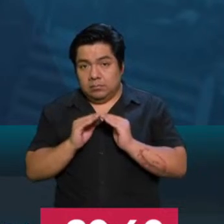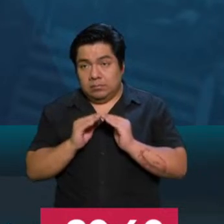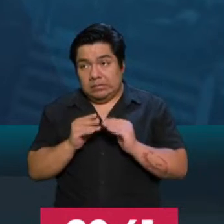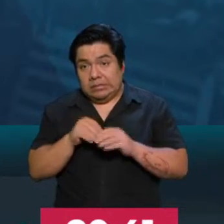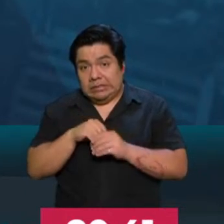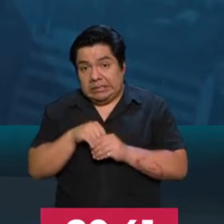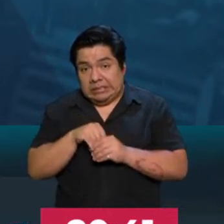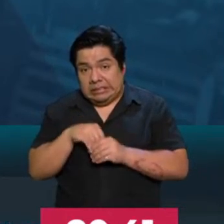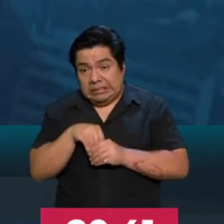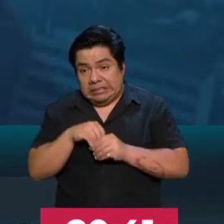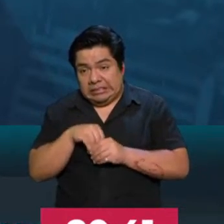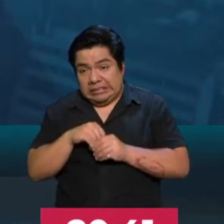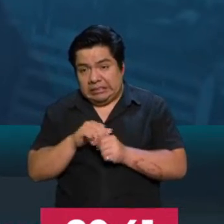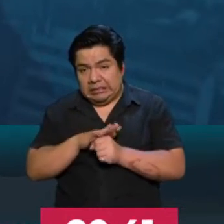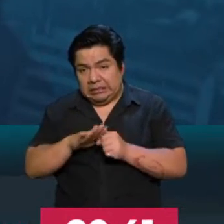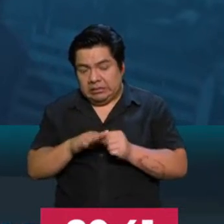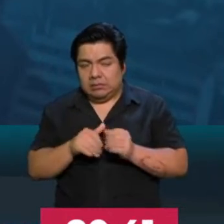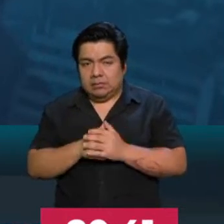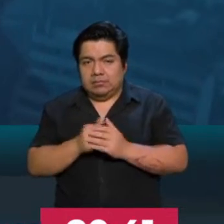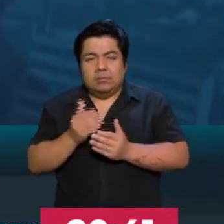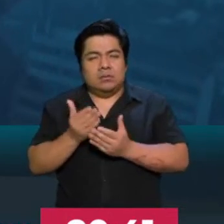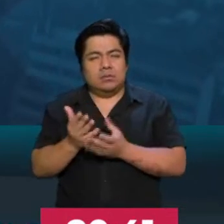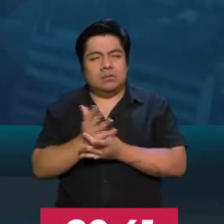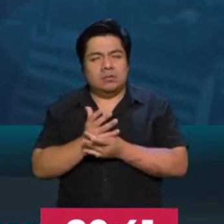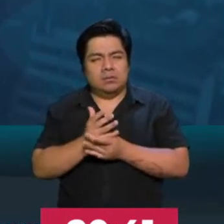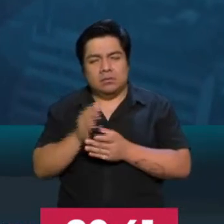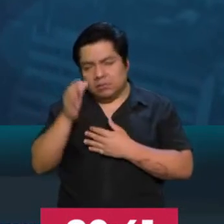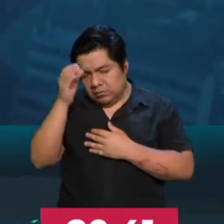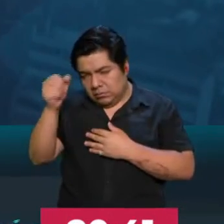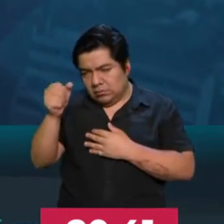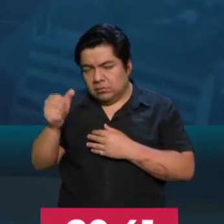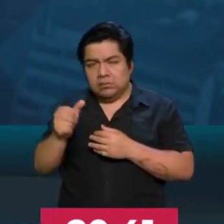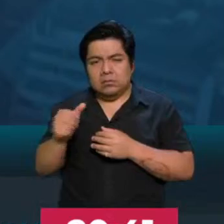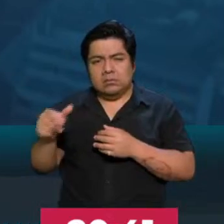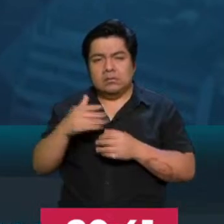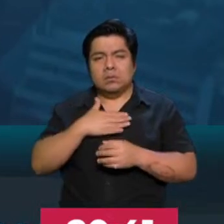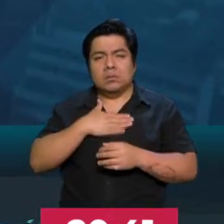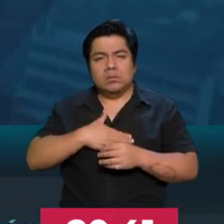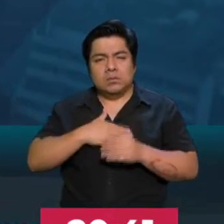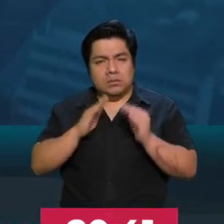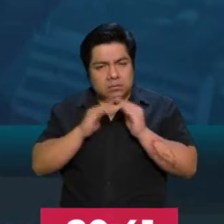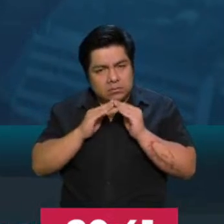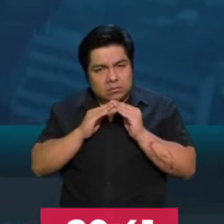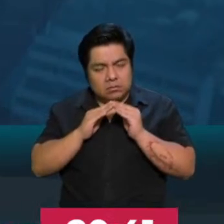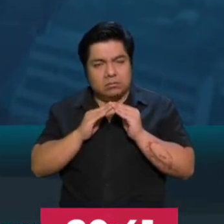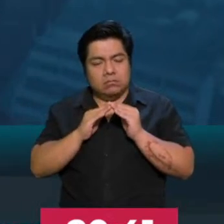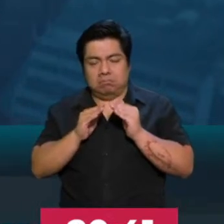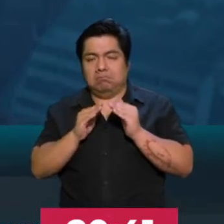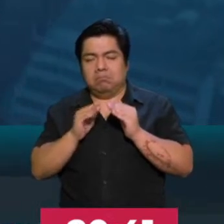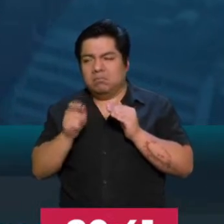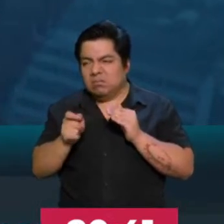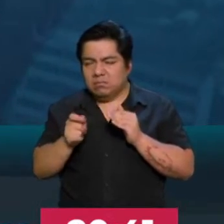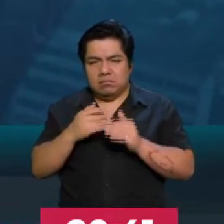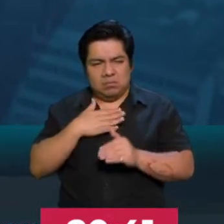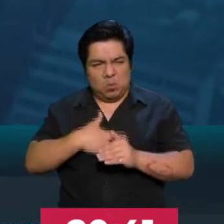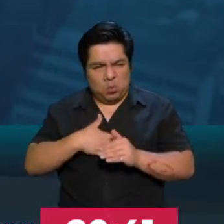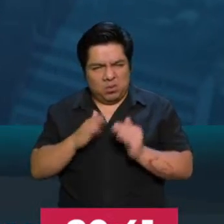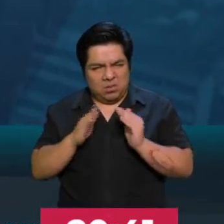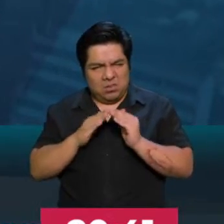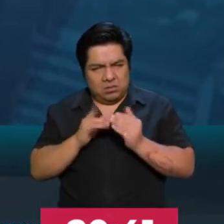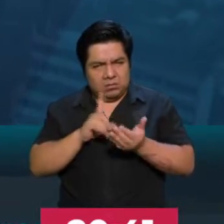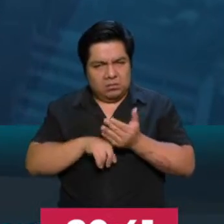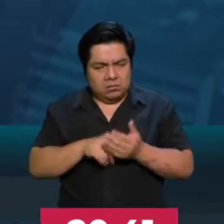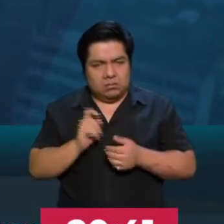de hacinamiento. También mencionaban hoy un concepto muy interesante que era el de justicia habitacional. Secretario, ¿qué significa para ustedes